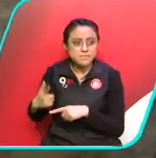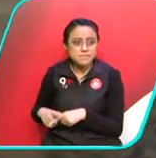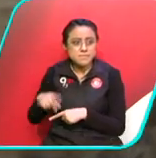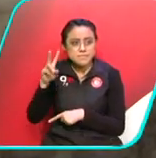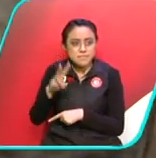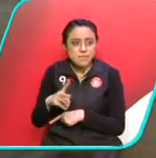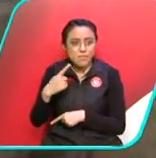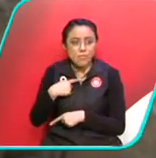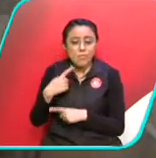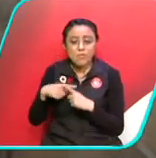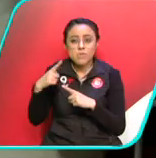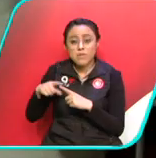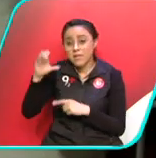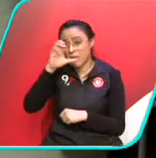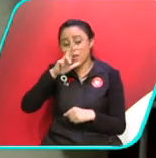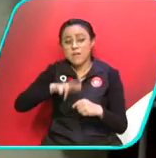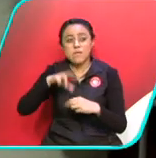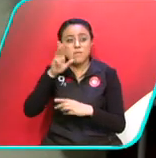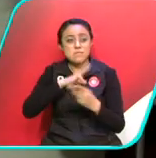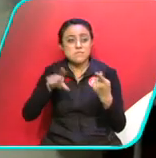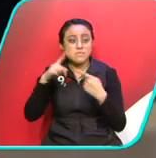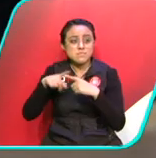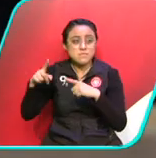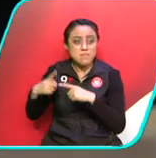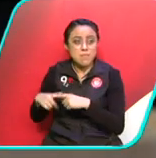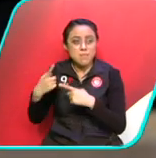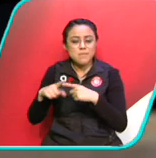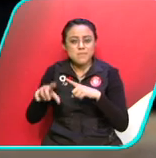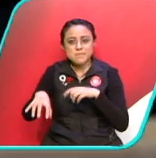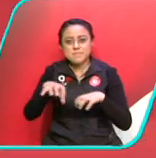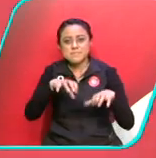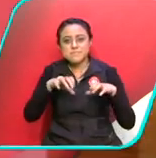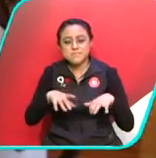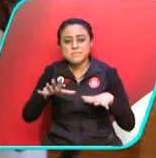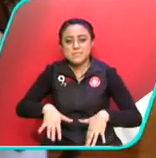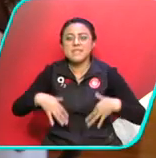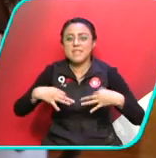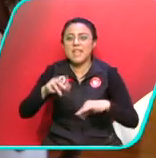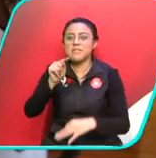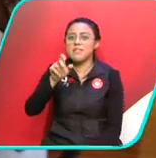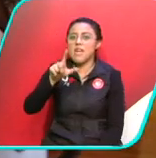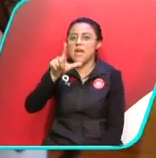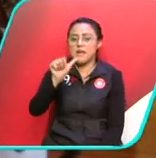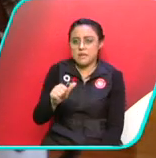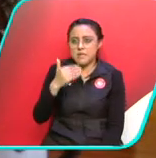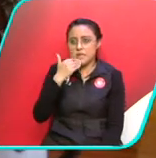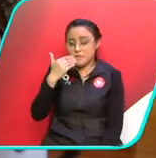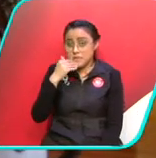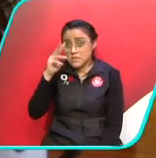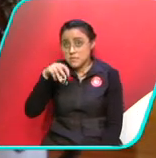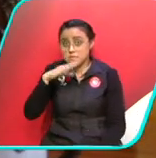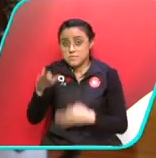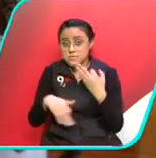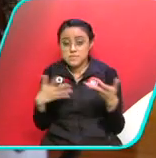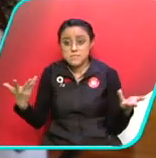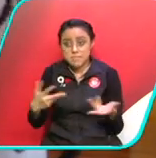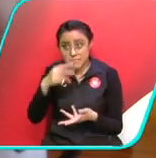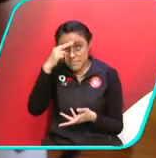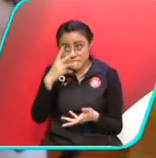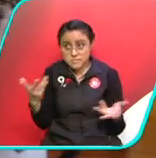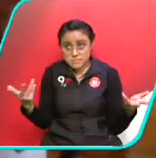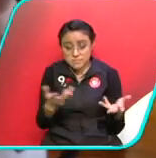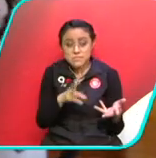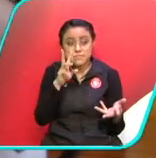nuestra cultura a todo el mundo a través de unos cuantos retazos de tela. Adquirir un producto hecho en México, que de por